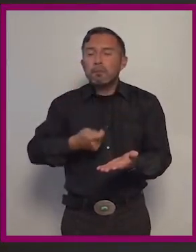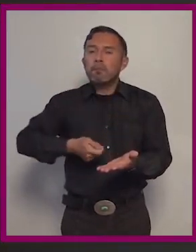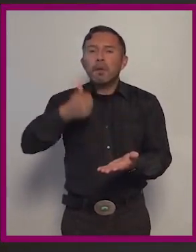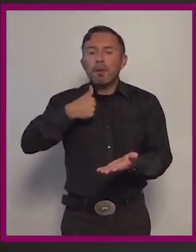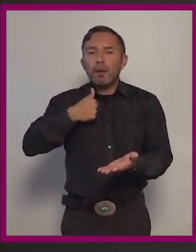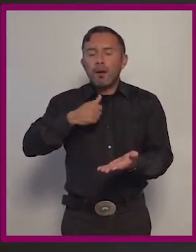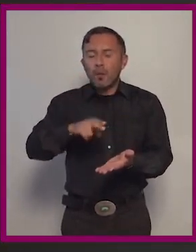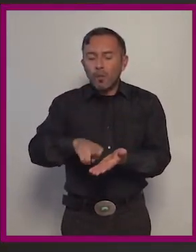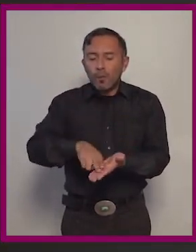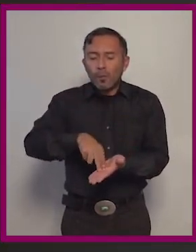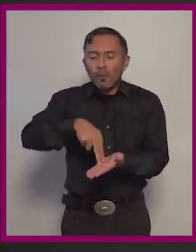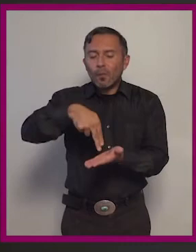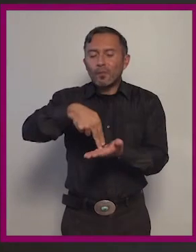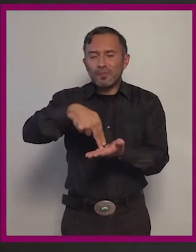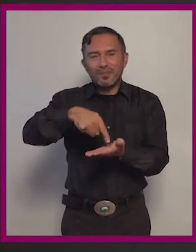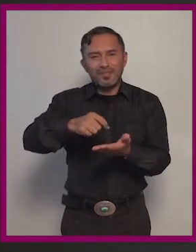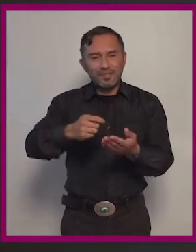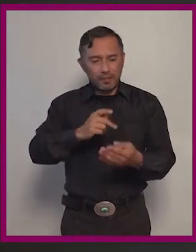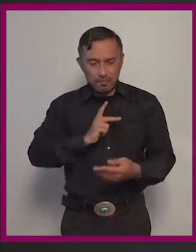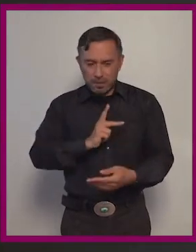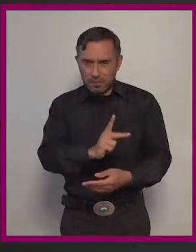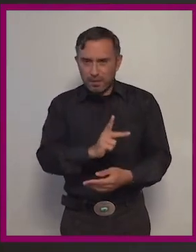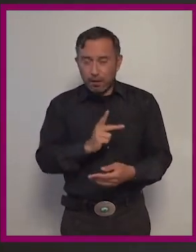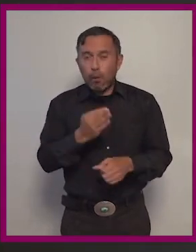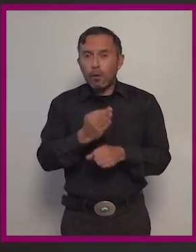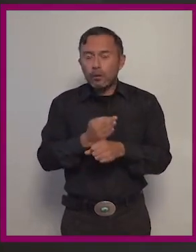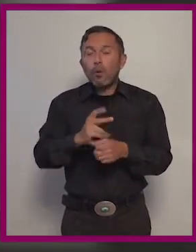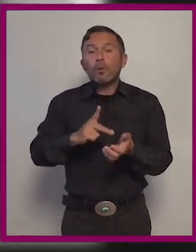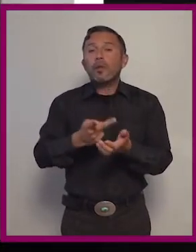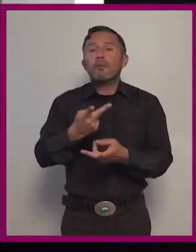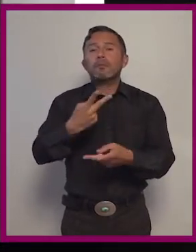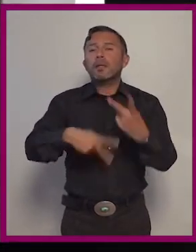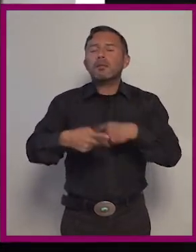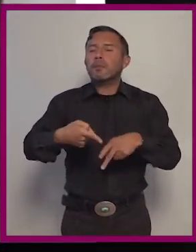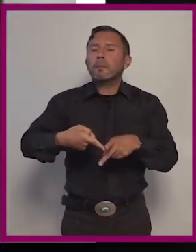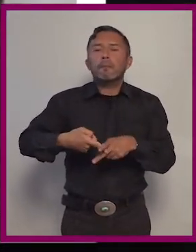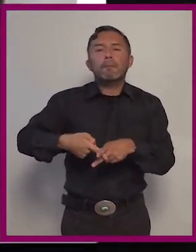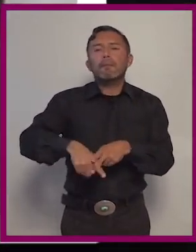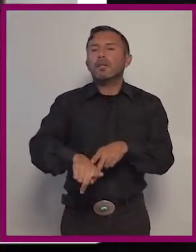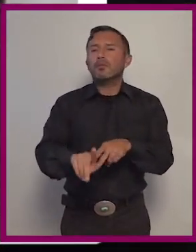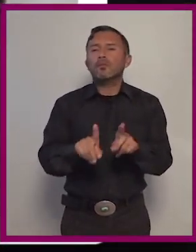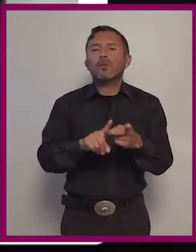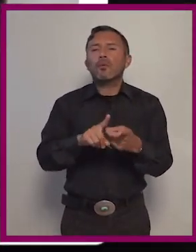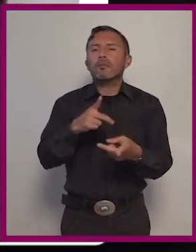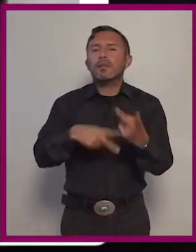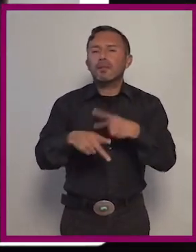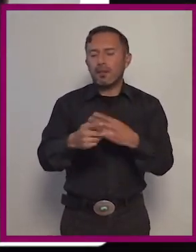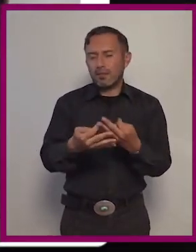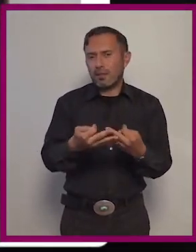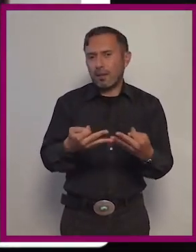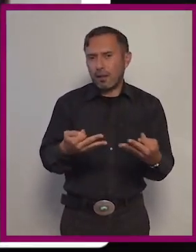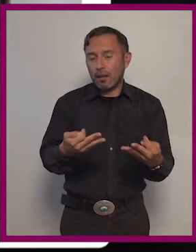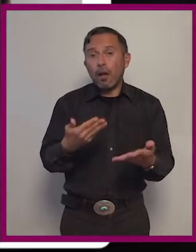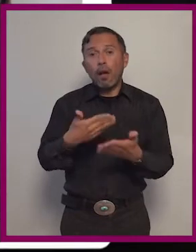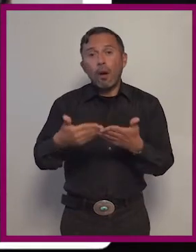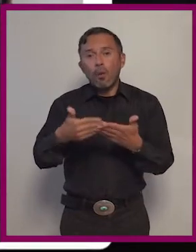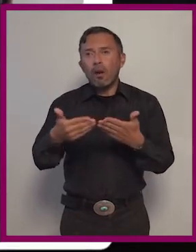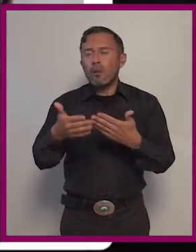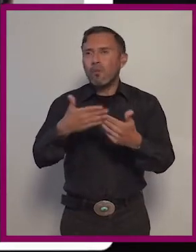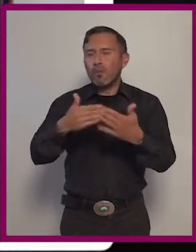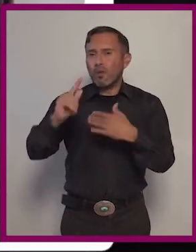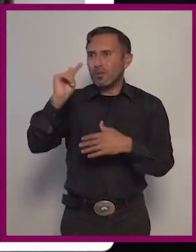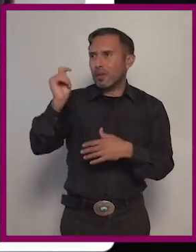¿no? Todos estamos regresando a un origen de donde tal vez la tecnología ya nos